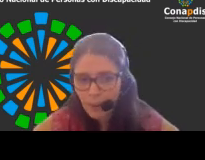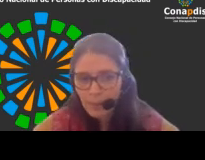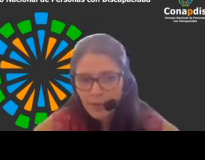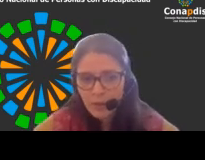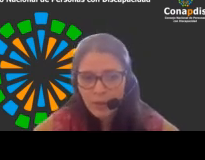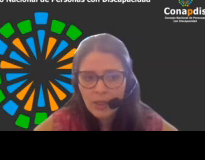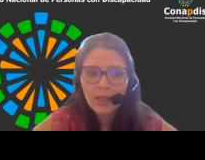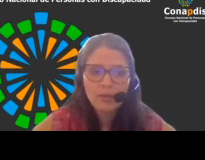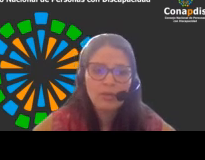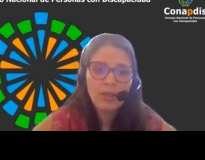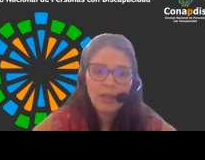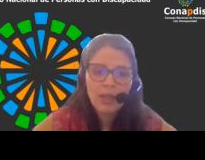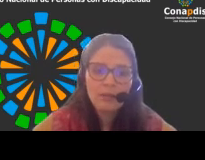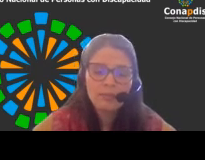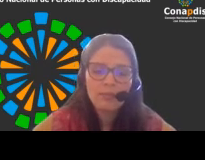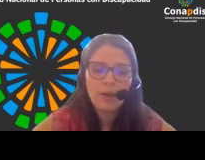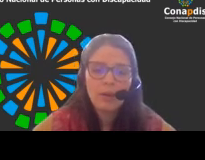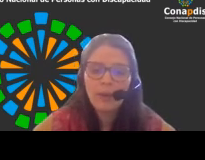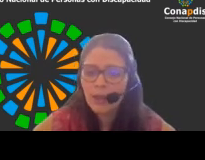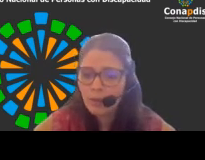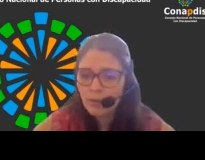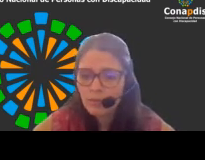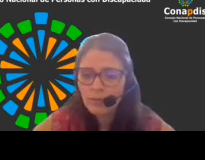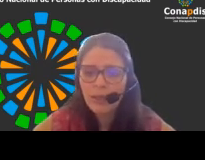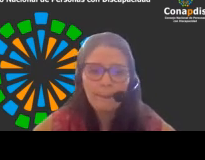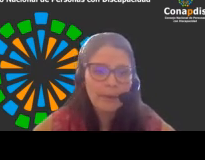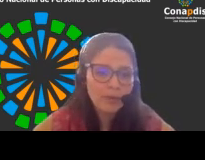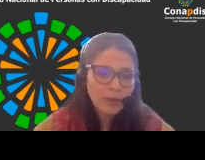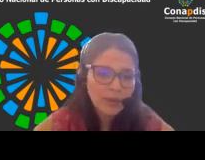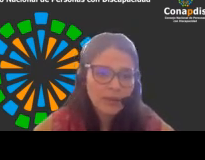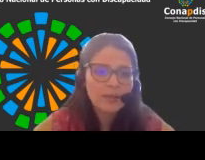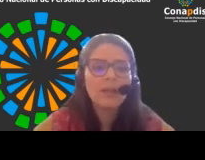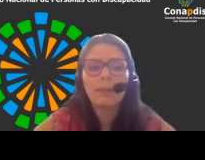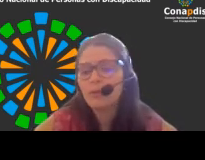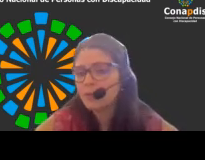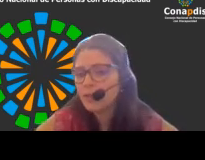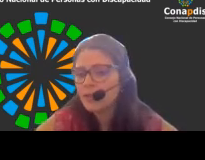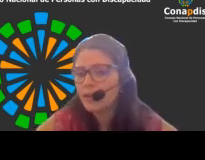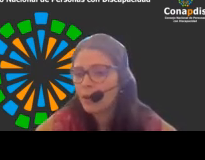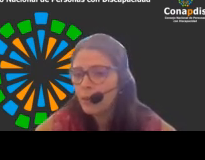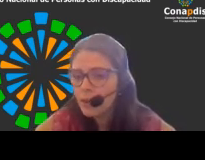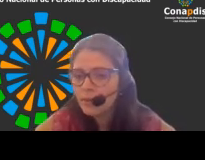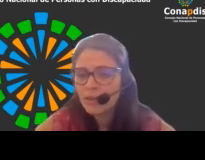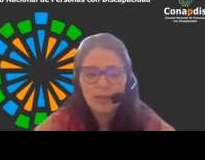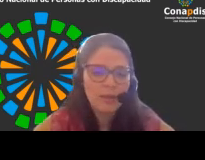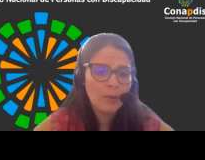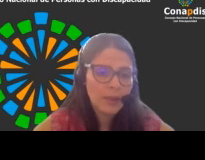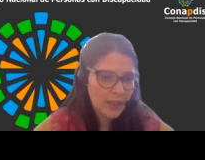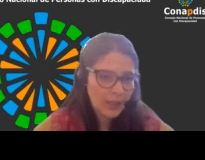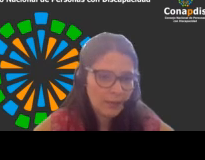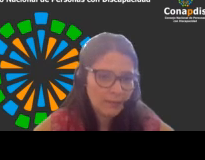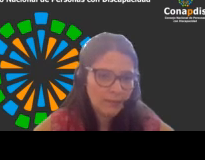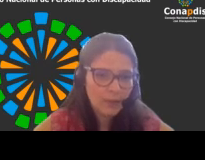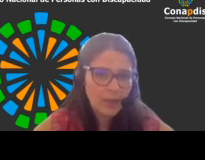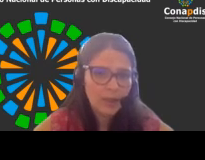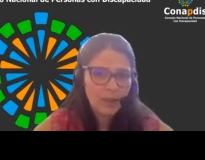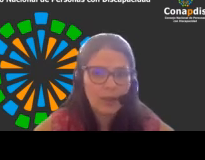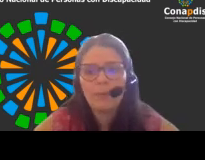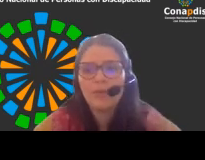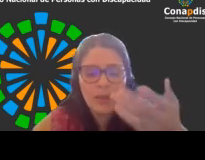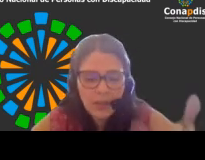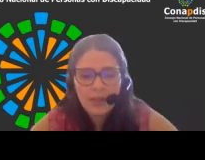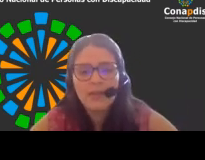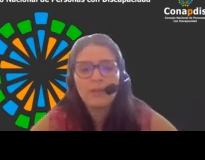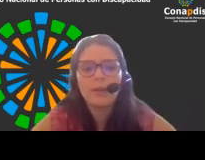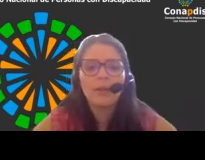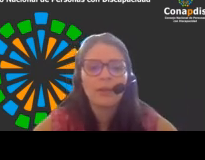podemos ayudar a sostener objetos de la persona si la persona está de acuerdo si así lo quieren y